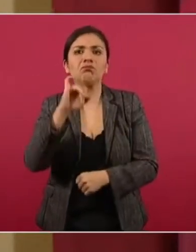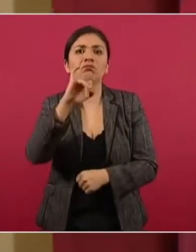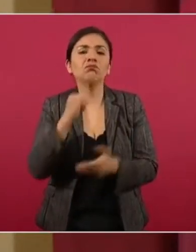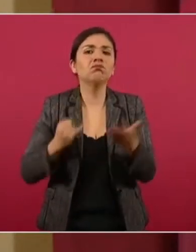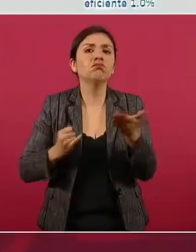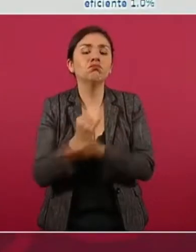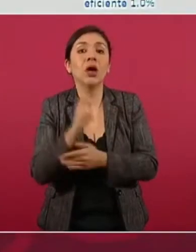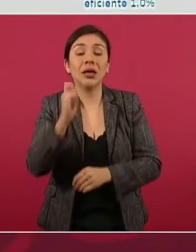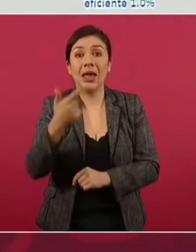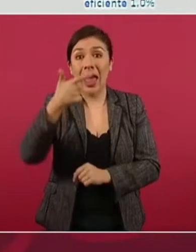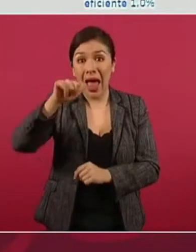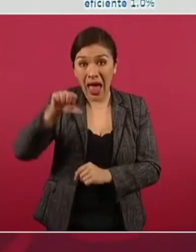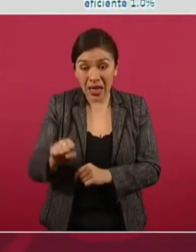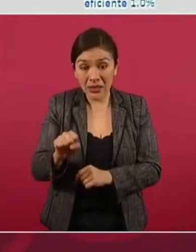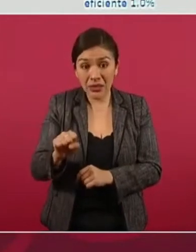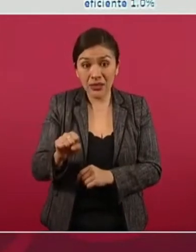de que el gas